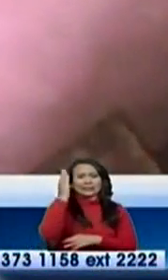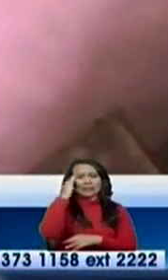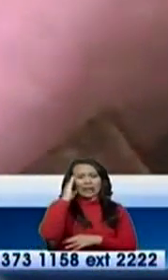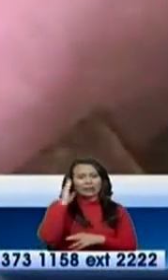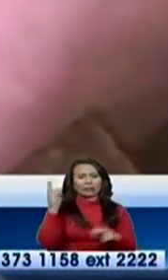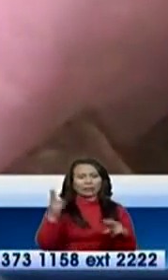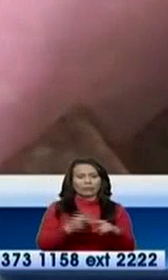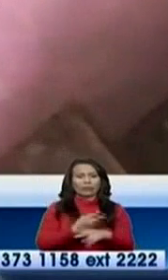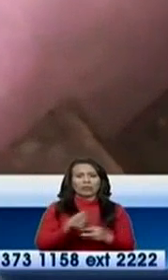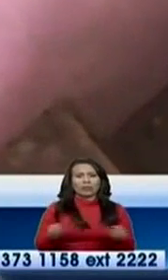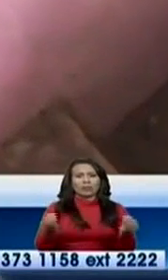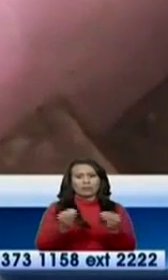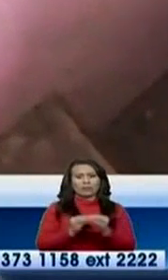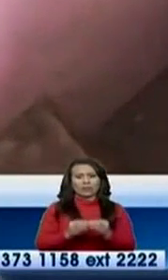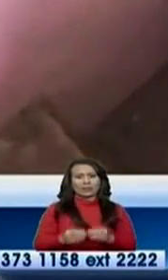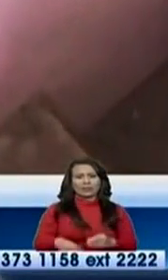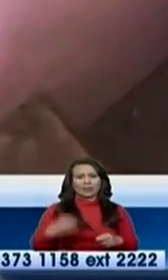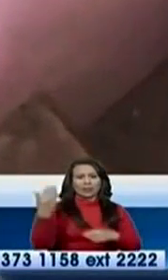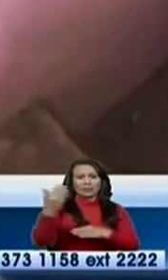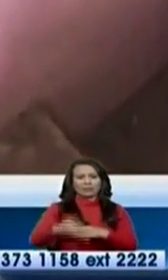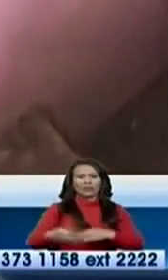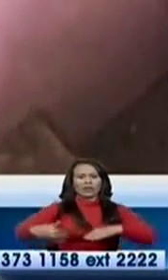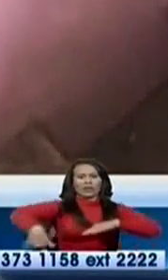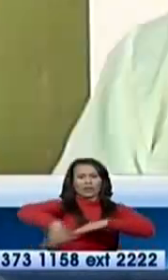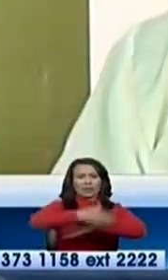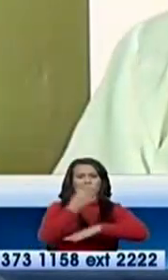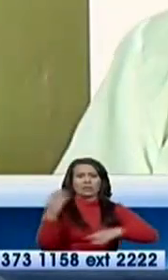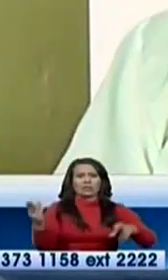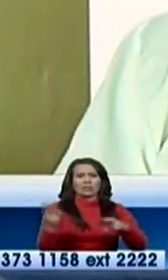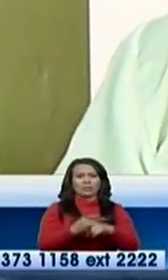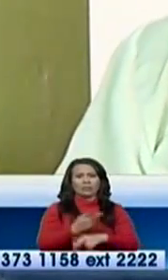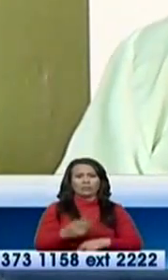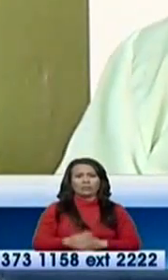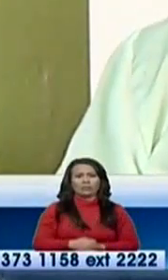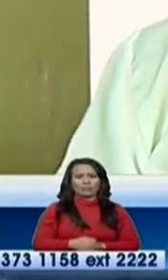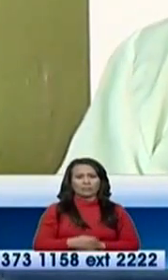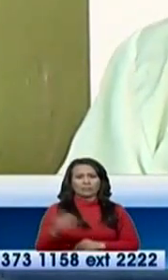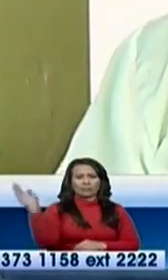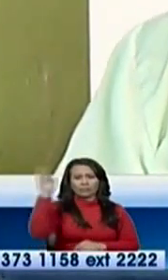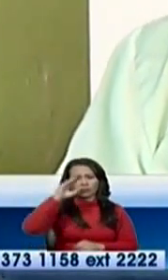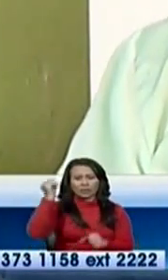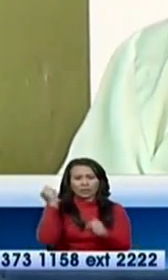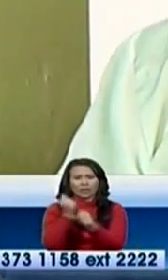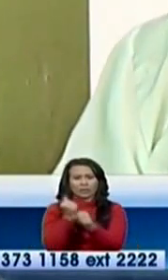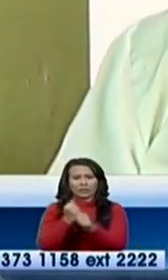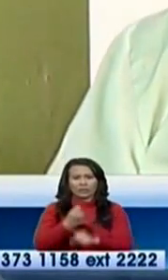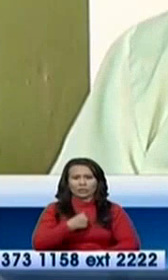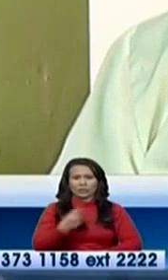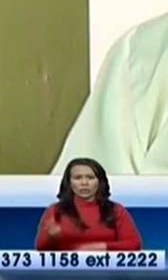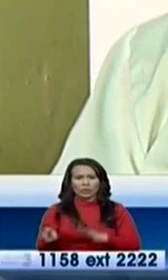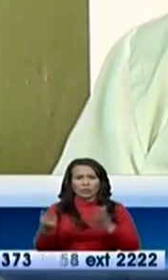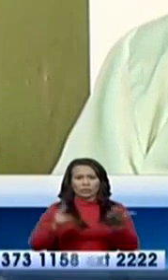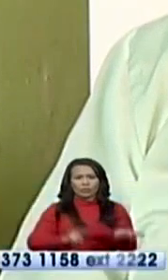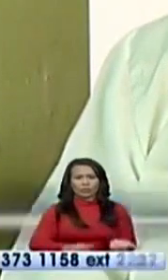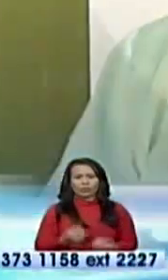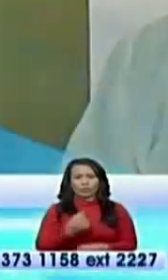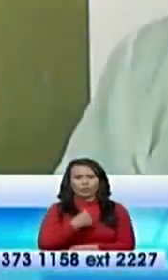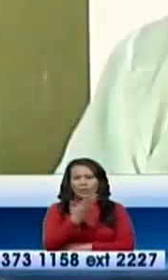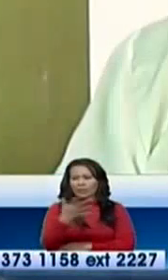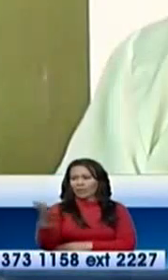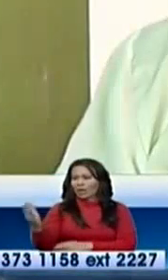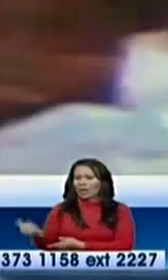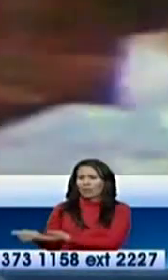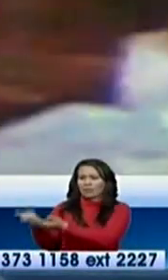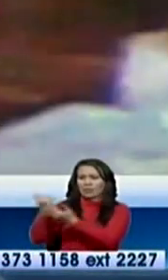aunque teme más los peligros de la calle. Yo solo quería trabajar, buscar plata, no, que soy una viuda. No tengo nadie que me ayude, que